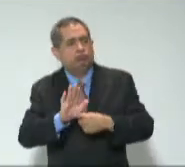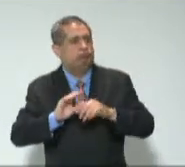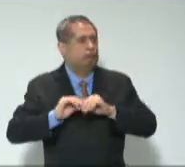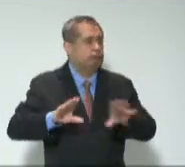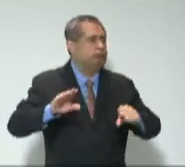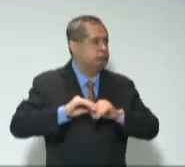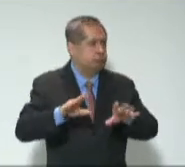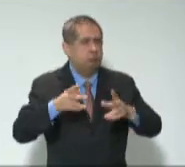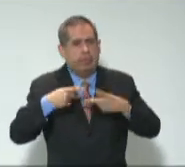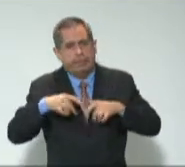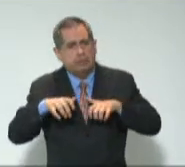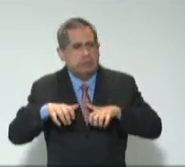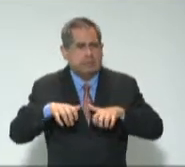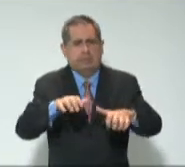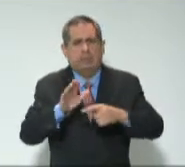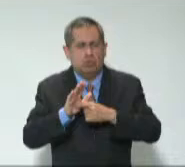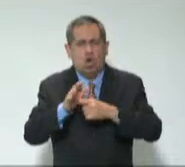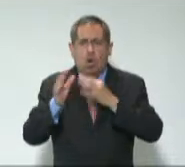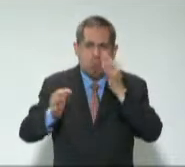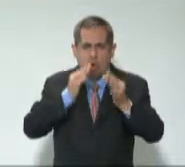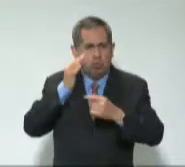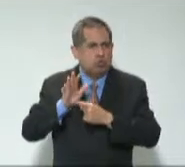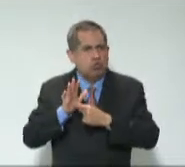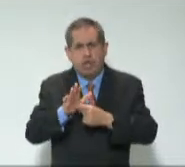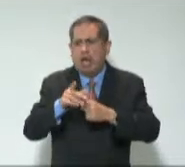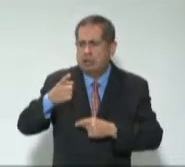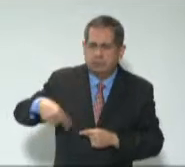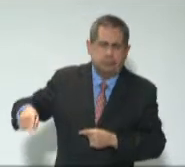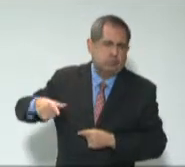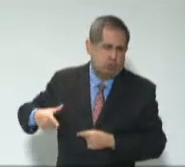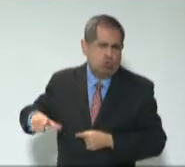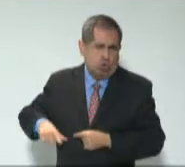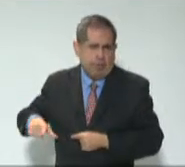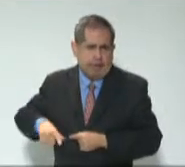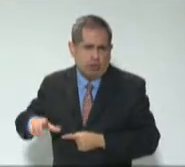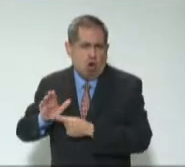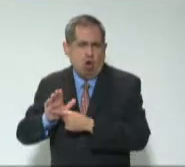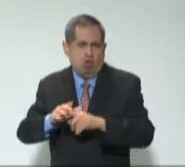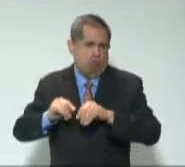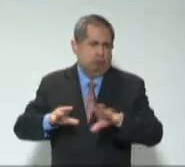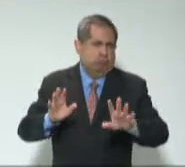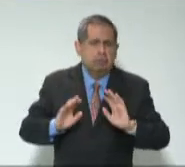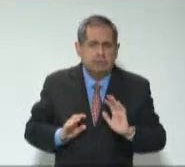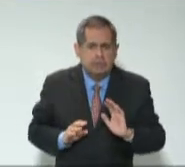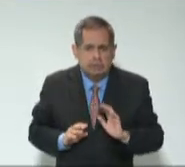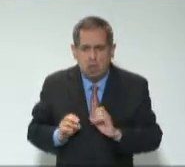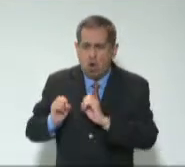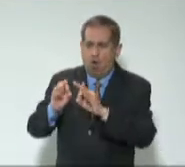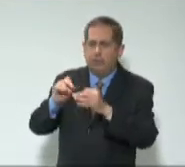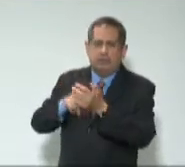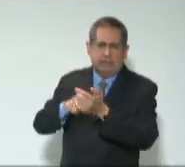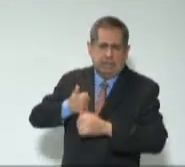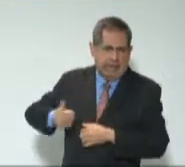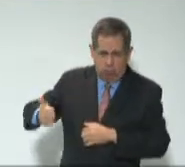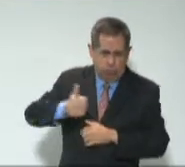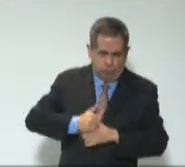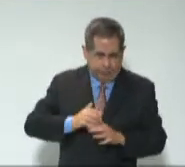compartir con la sociedad o promocionar la gestión pública la gestión gubernamental de la oficina